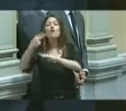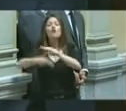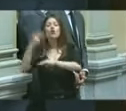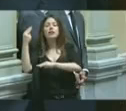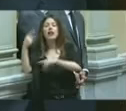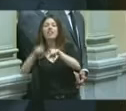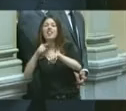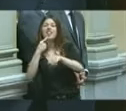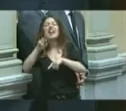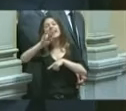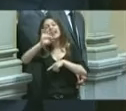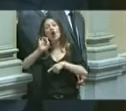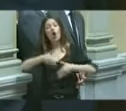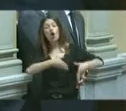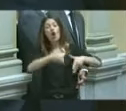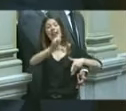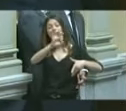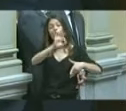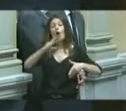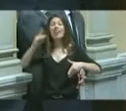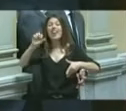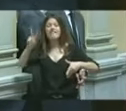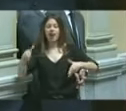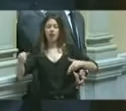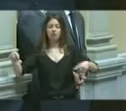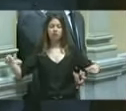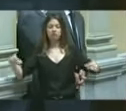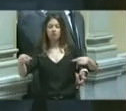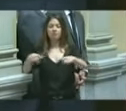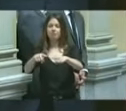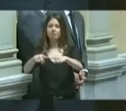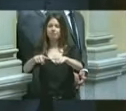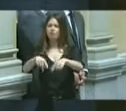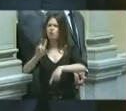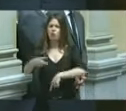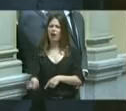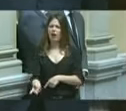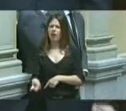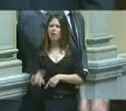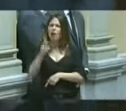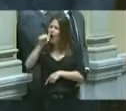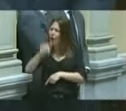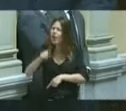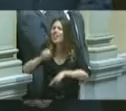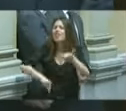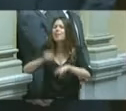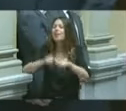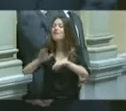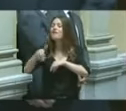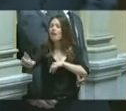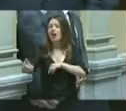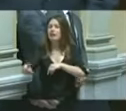el Eo y el Deva, que son ríos cardinales. Jamás se detuvo allí, pero nunca dependió tanto como hoy de lo que sucede en el resto del